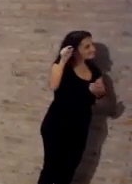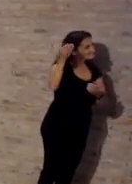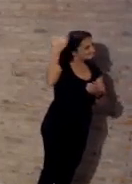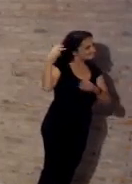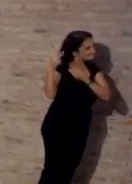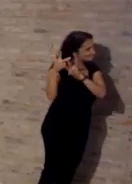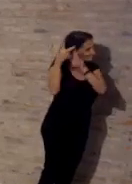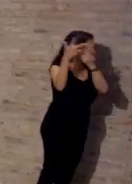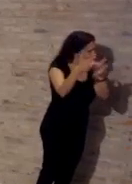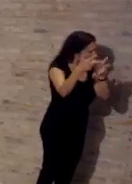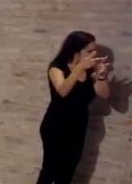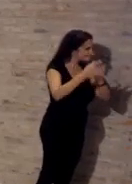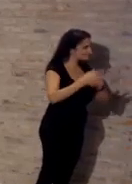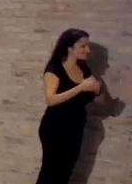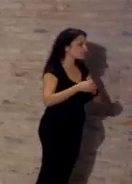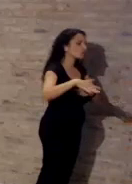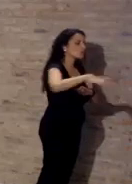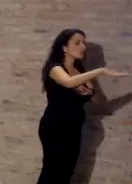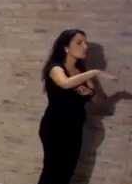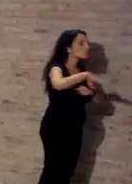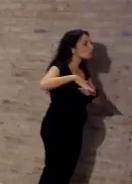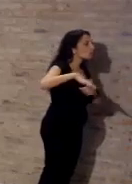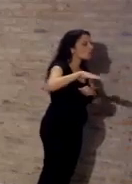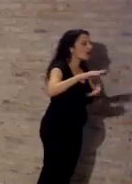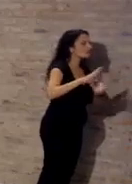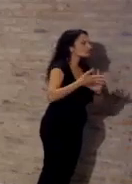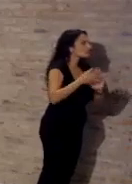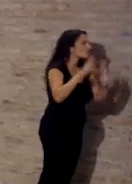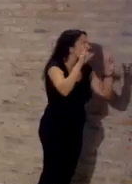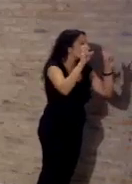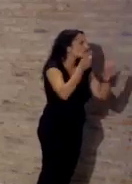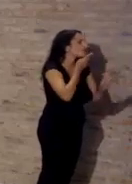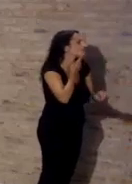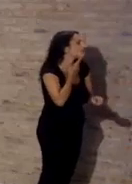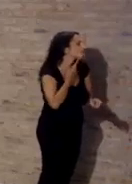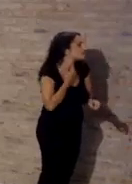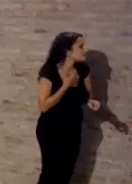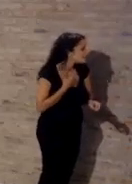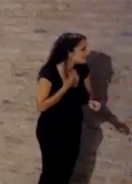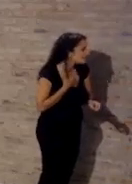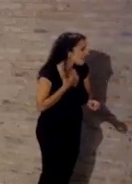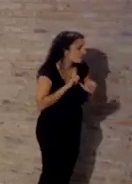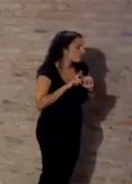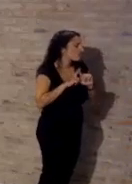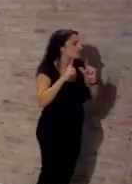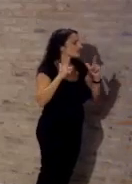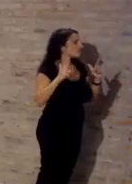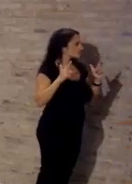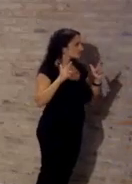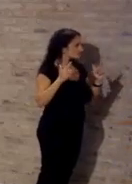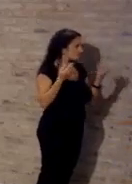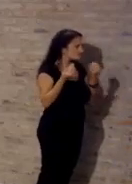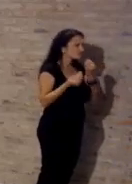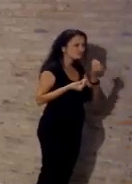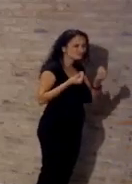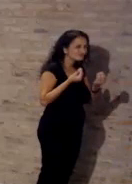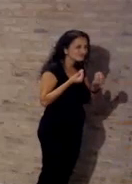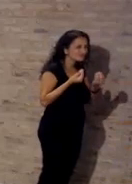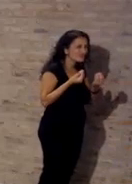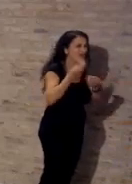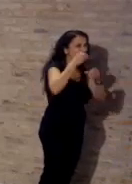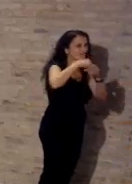poco lo que decía Gabi respecto a qué lugar se le ha dado al deseo en la discapacidad al disfrute